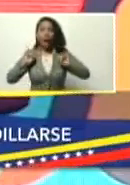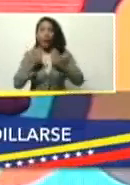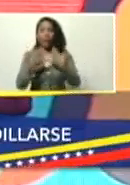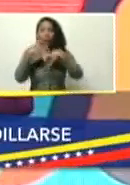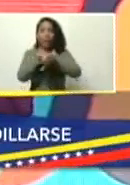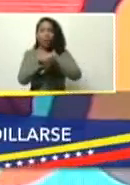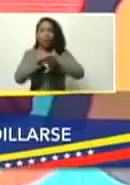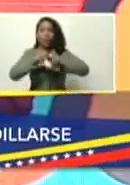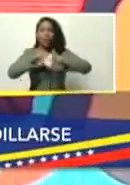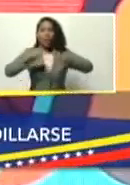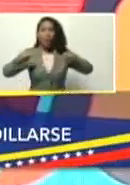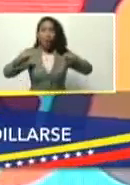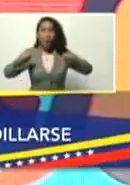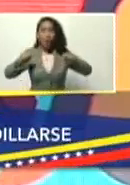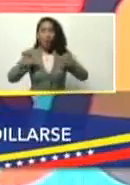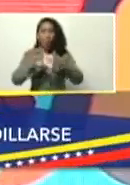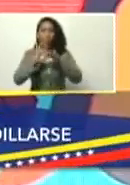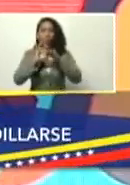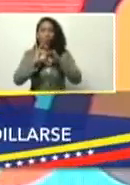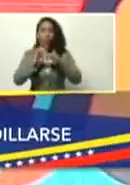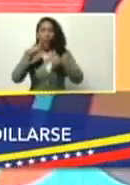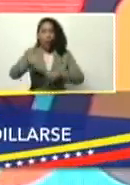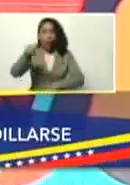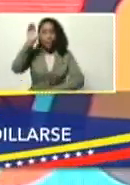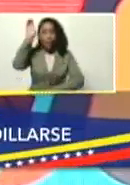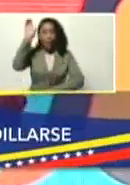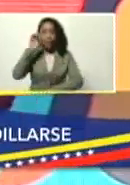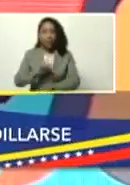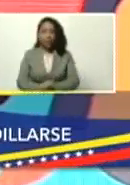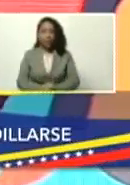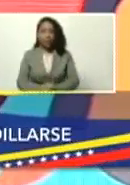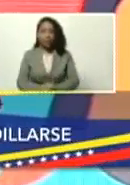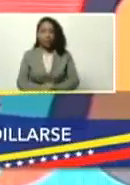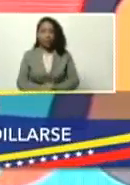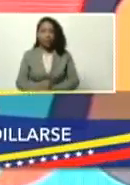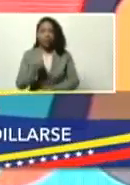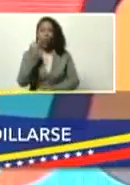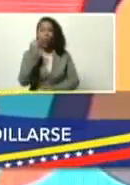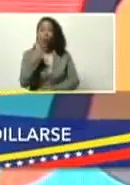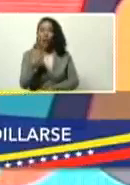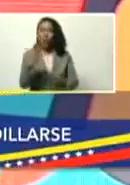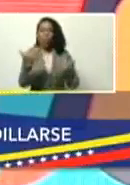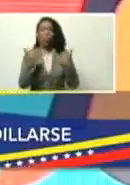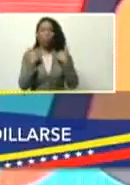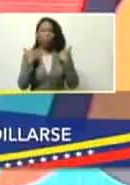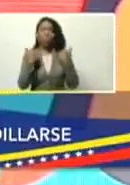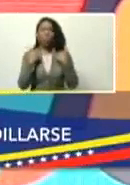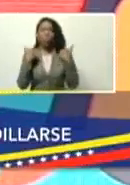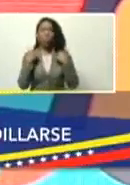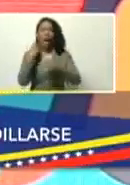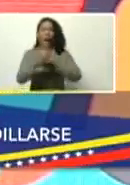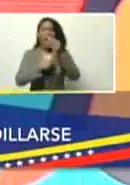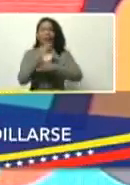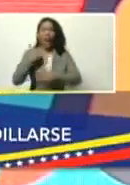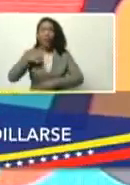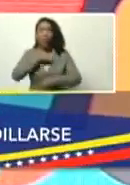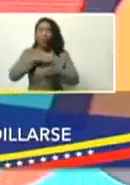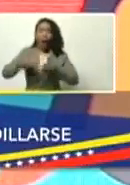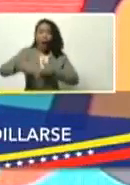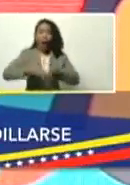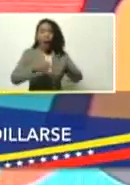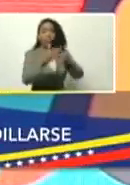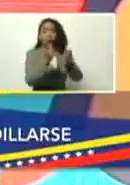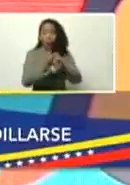integridad territorial, la unión del país? ¿Cuánto nos ha costado tomar nuestro camino